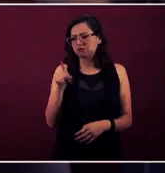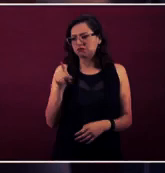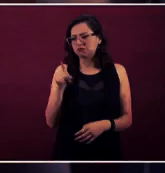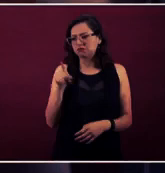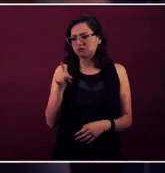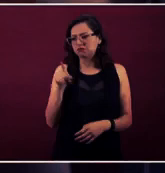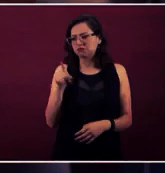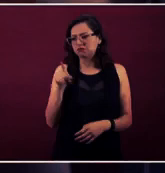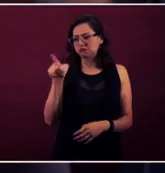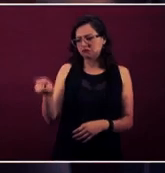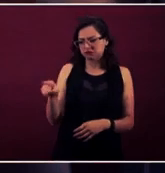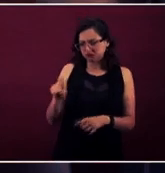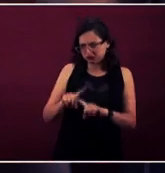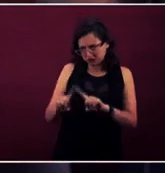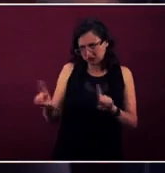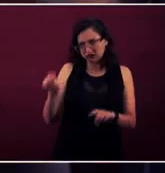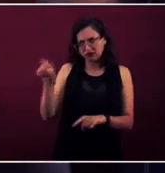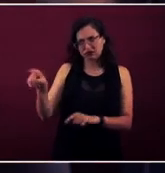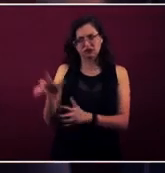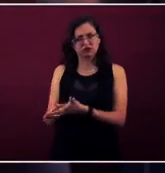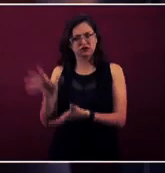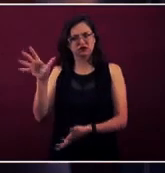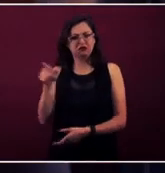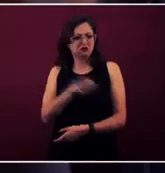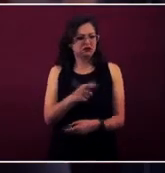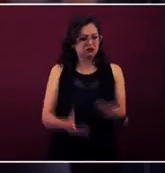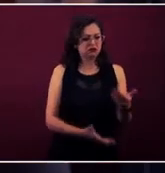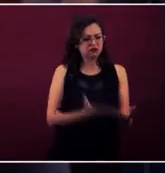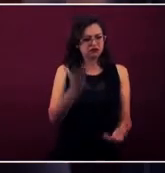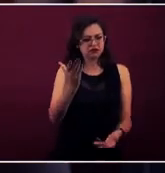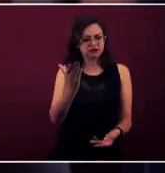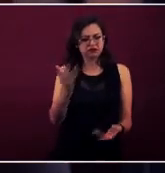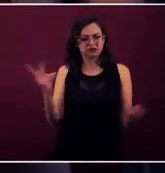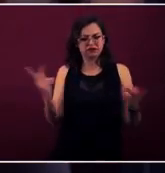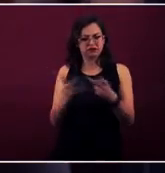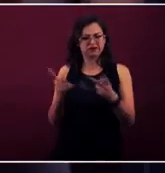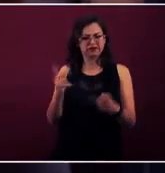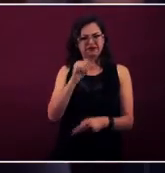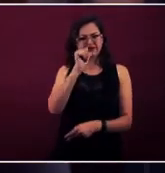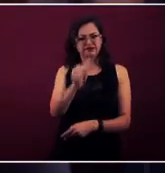que se presentan ahí. Entonces, en materia de seguridad,